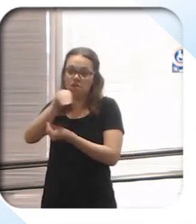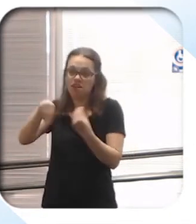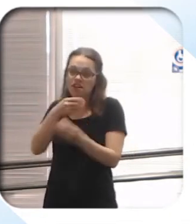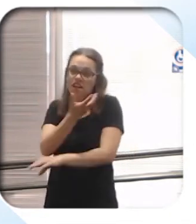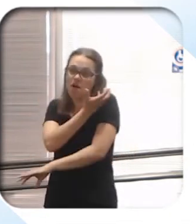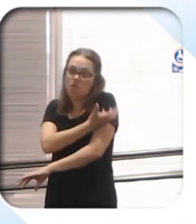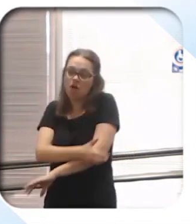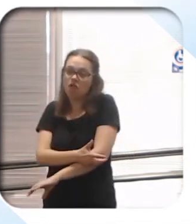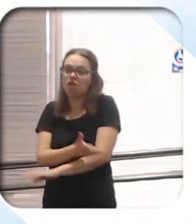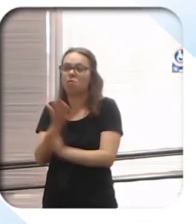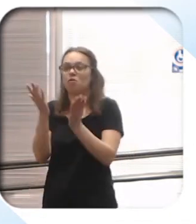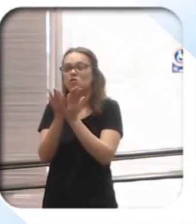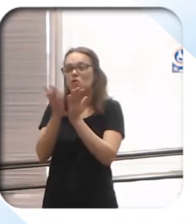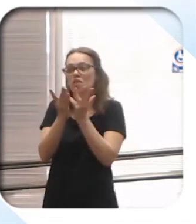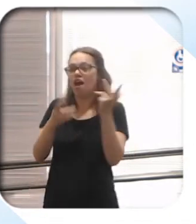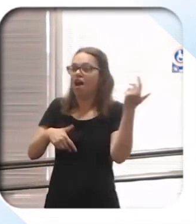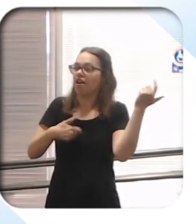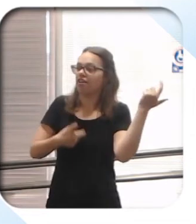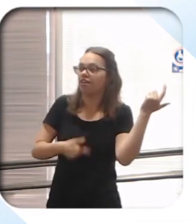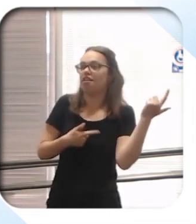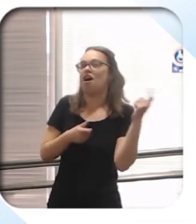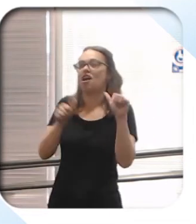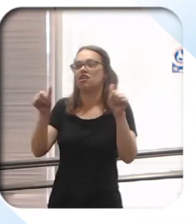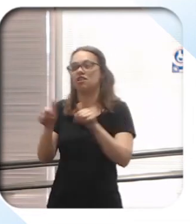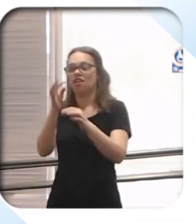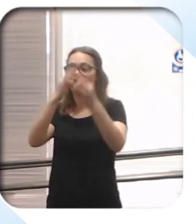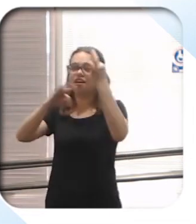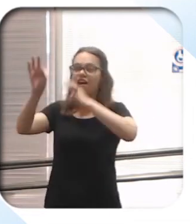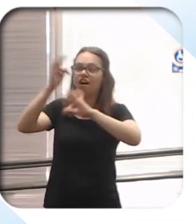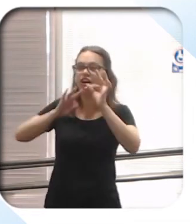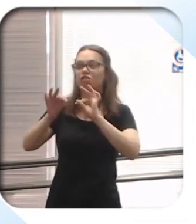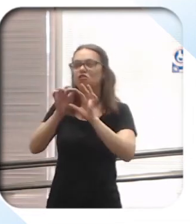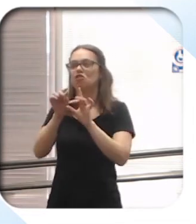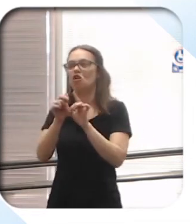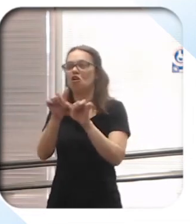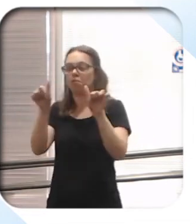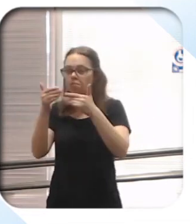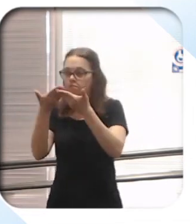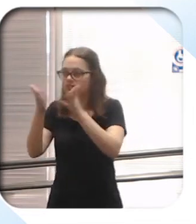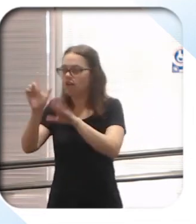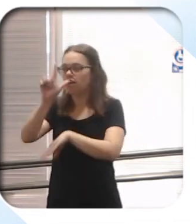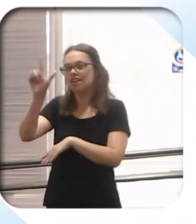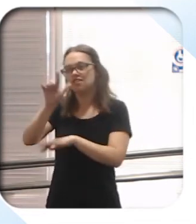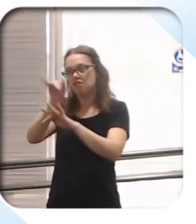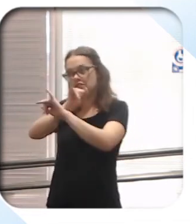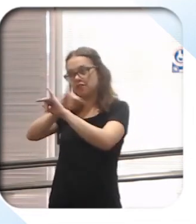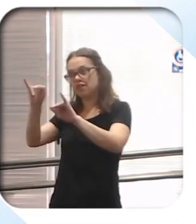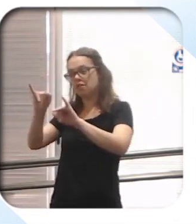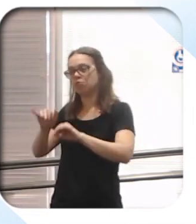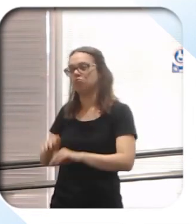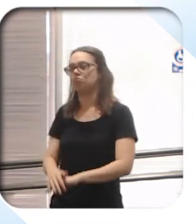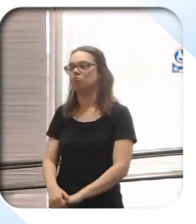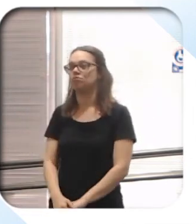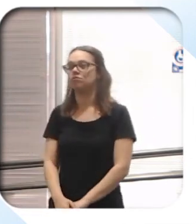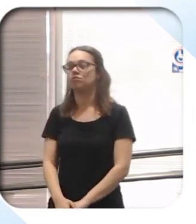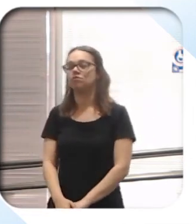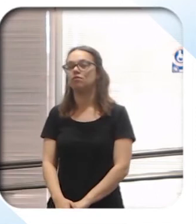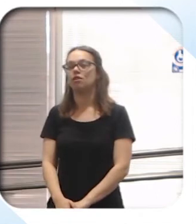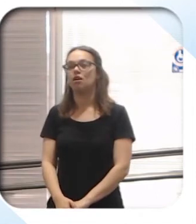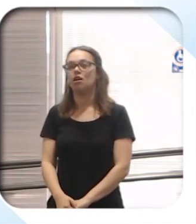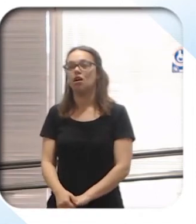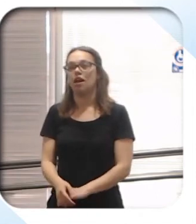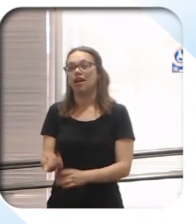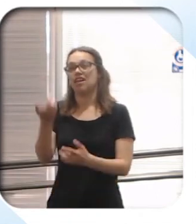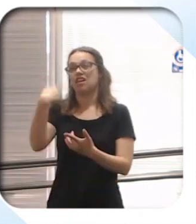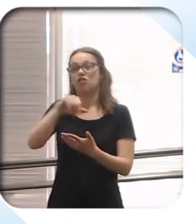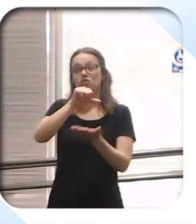podíamos estudiar guitarra, estudiar teatro y lográbamos hacer el liceo y terminarlo, cosa que en